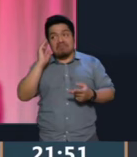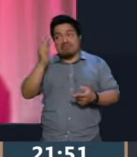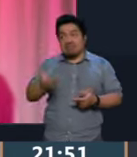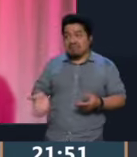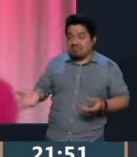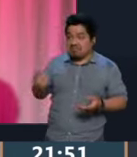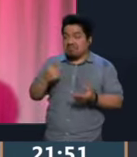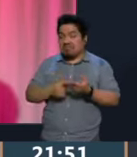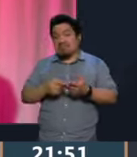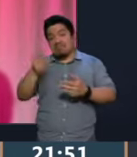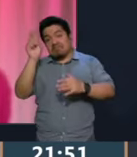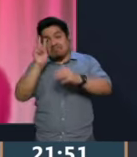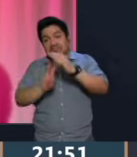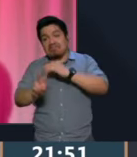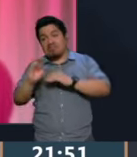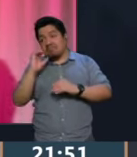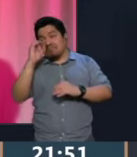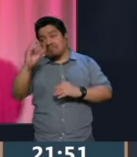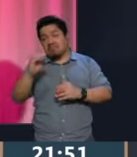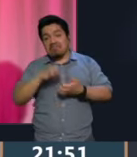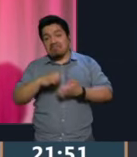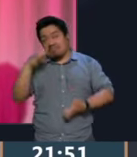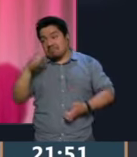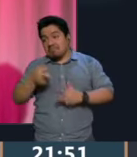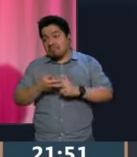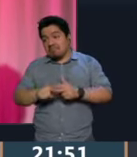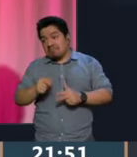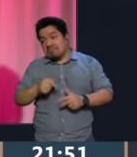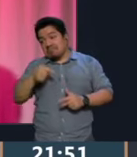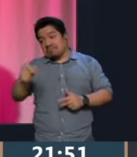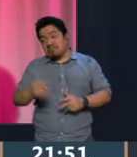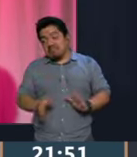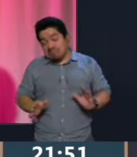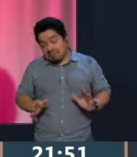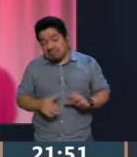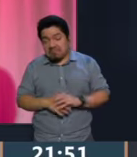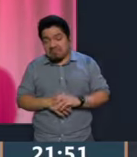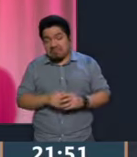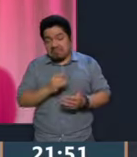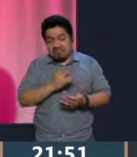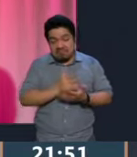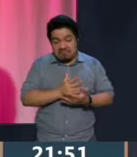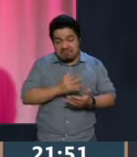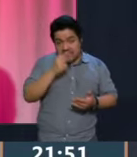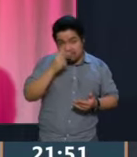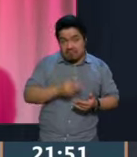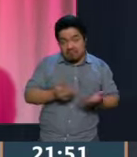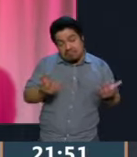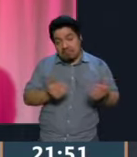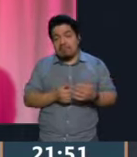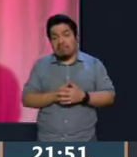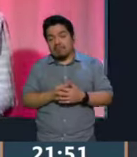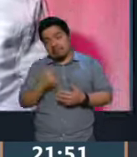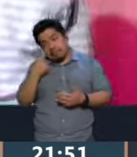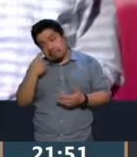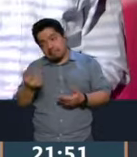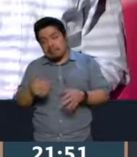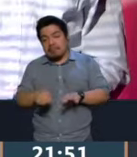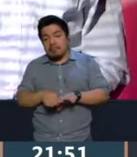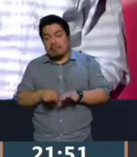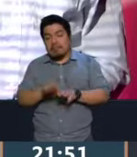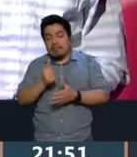cuando ni siquiera pueden garantizarla, porque hemos vivido una serie de apagones, no nada más en la ciudad, en todo el país. Entonces, o sea, ¿con qué ojos quieren hacer la